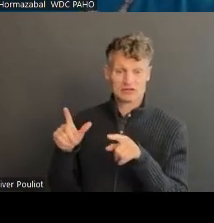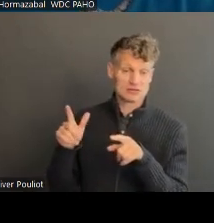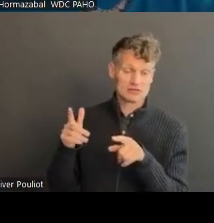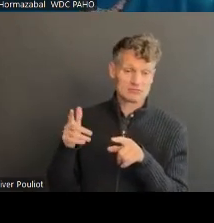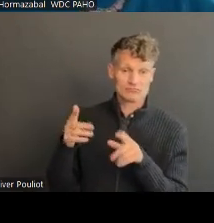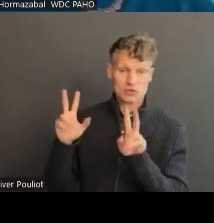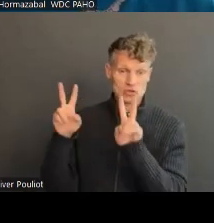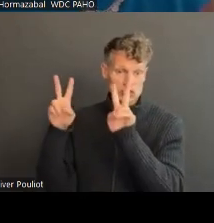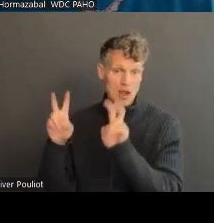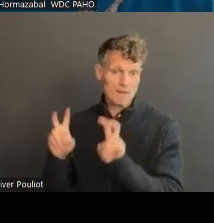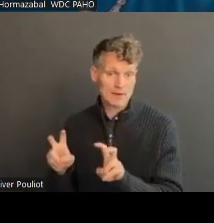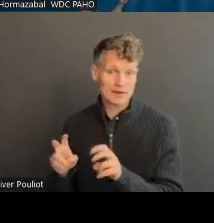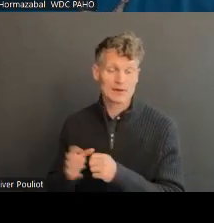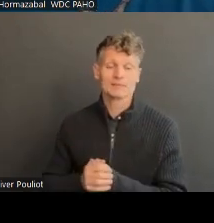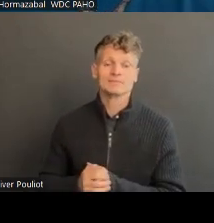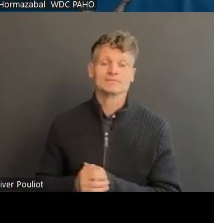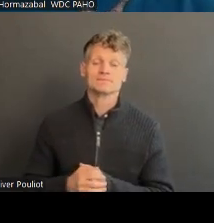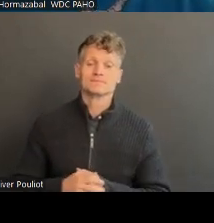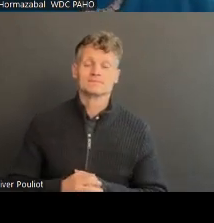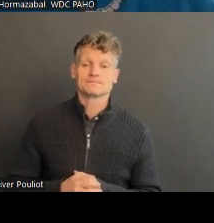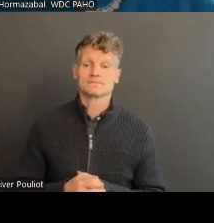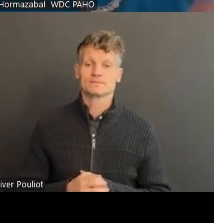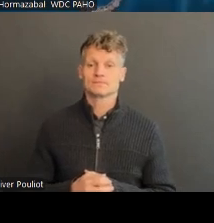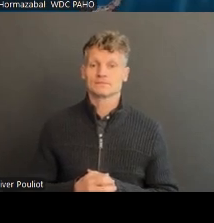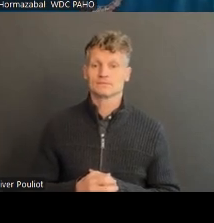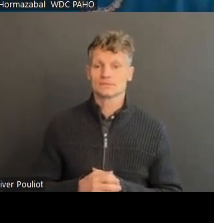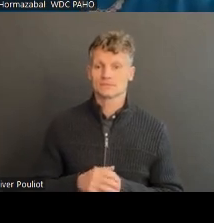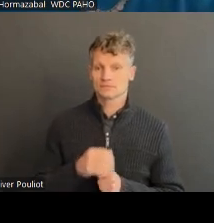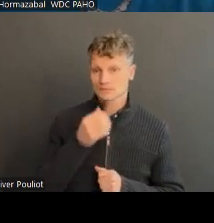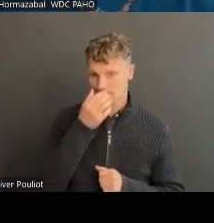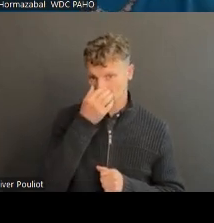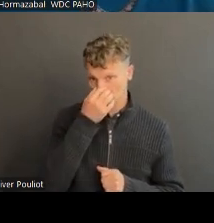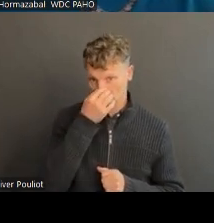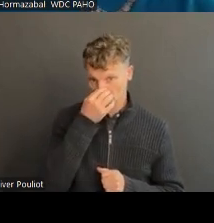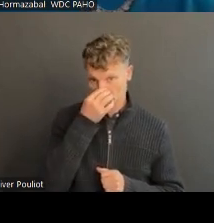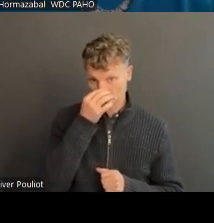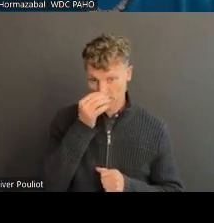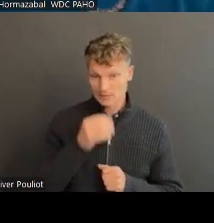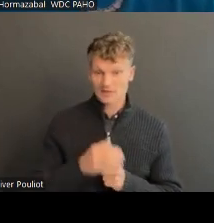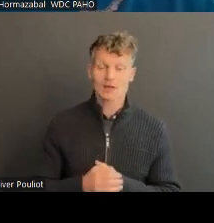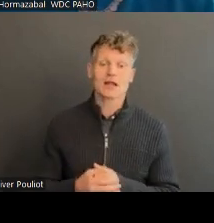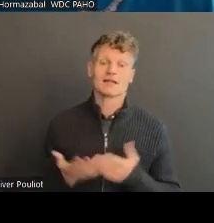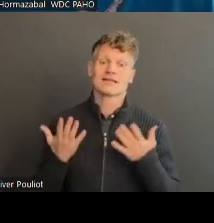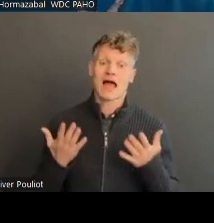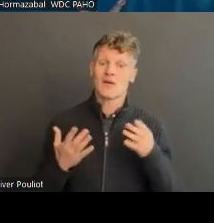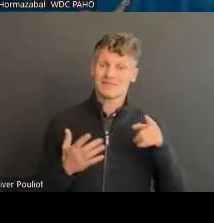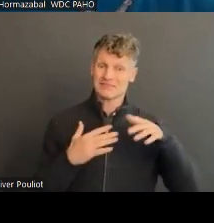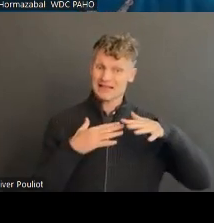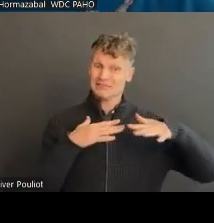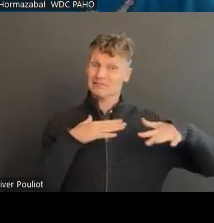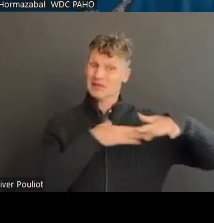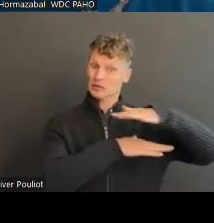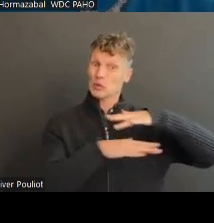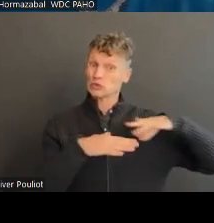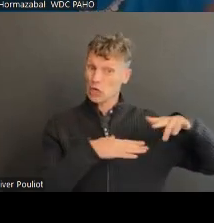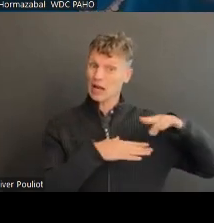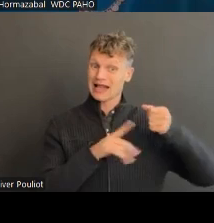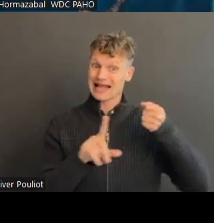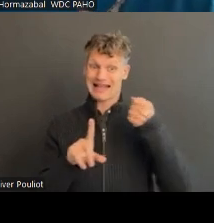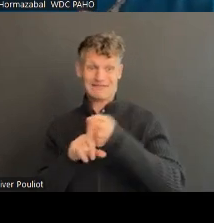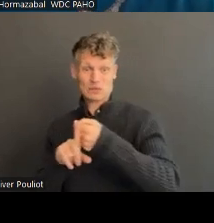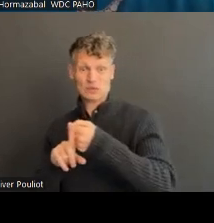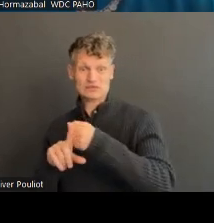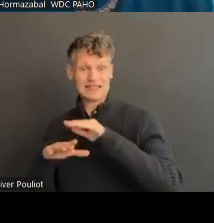sanitarios, nos encontramos también de que aquellas intervenciones que sabemos que son de gran eficacia con respecto a lo